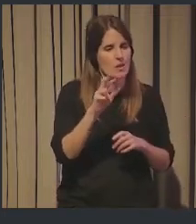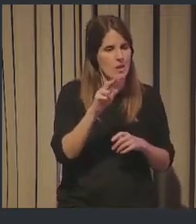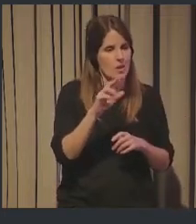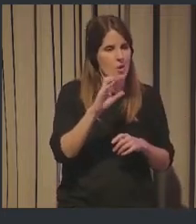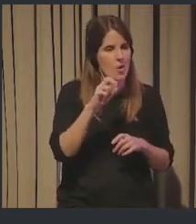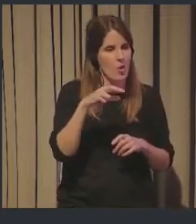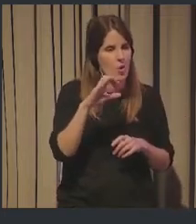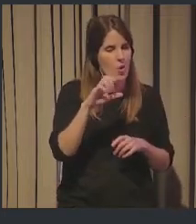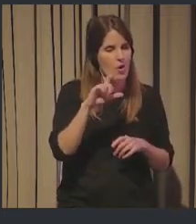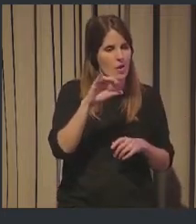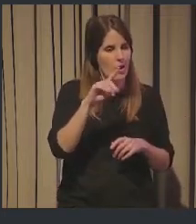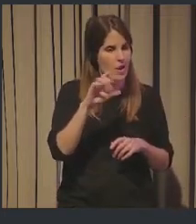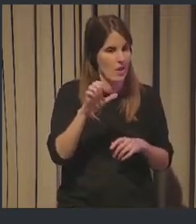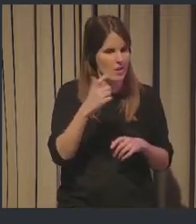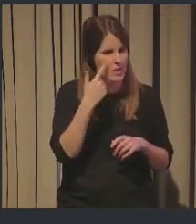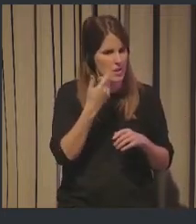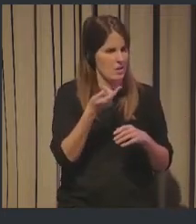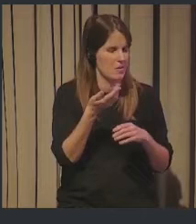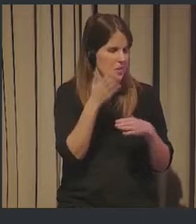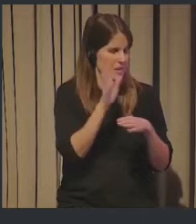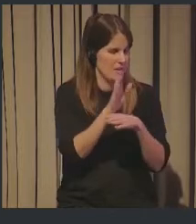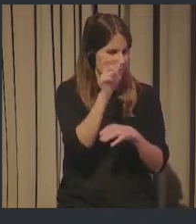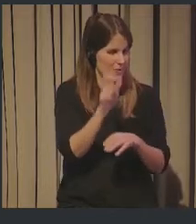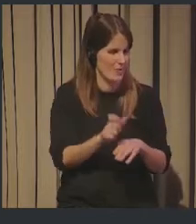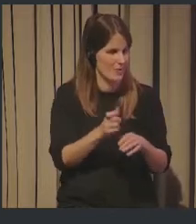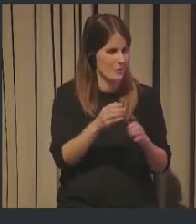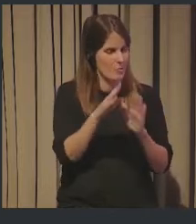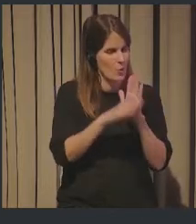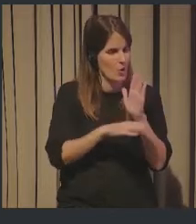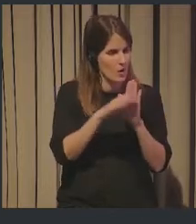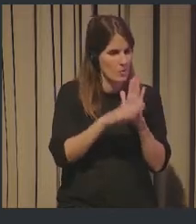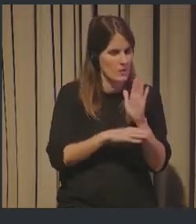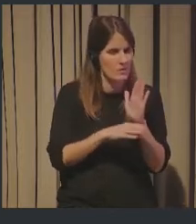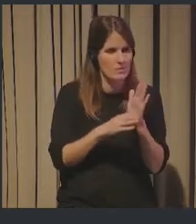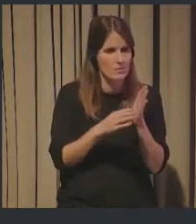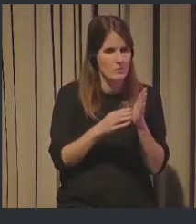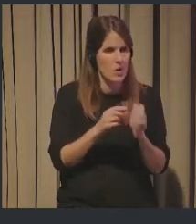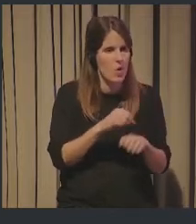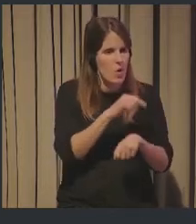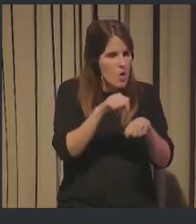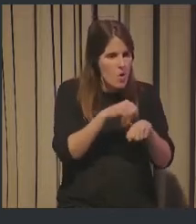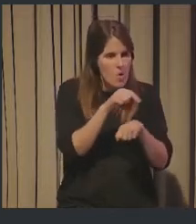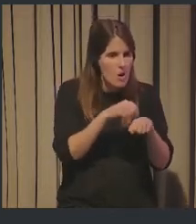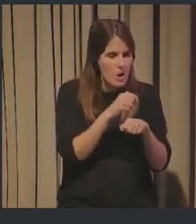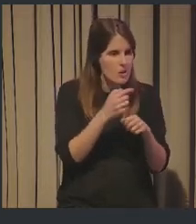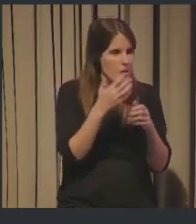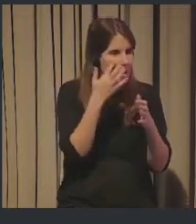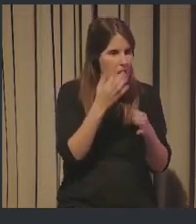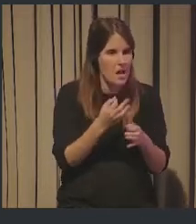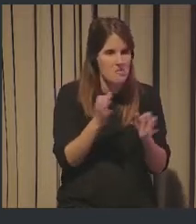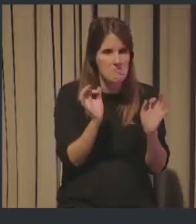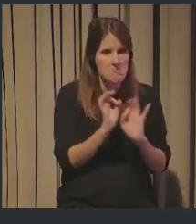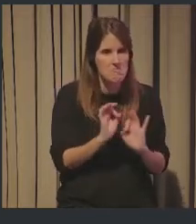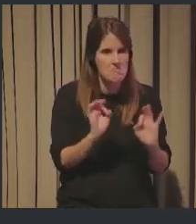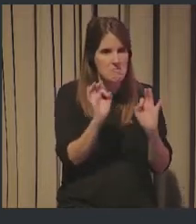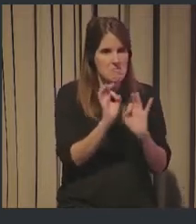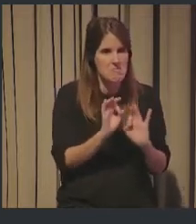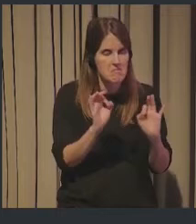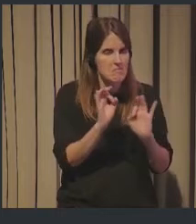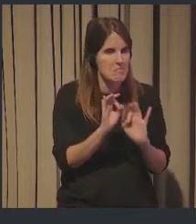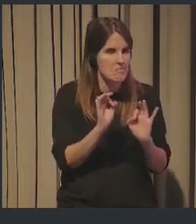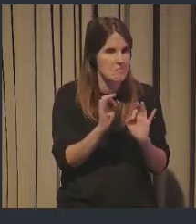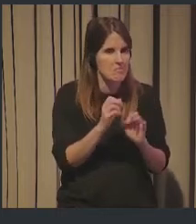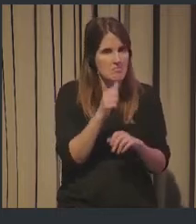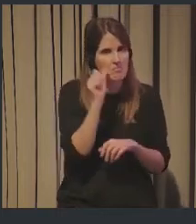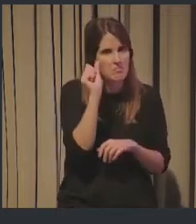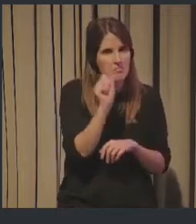presentador. Presentaba programas donde nada sucedía durante horas y lo hacía muy bien. Pero